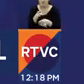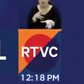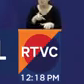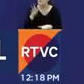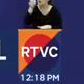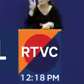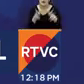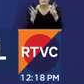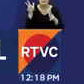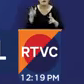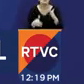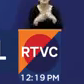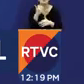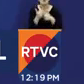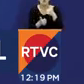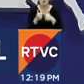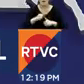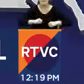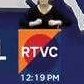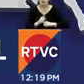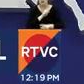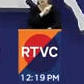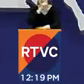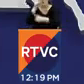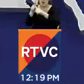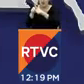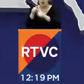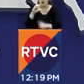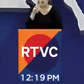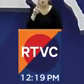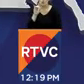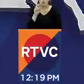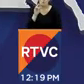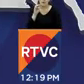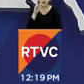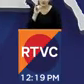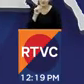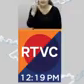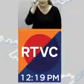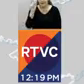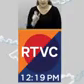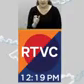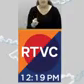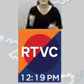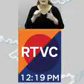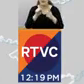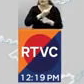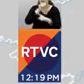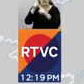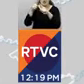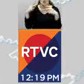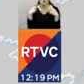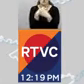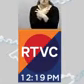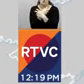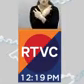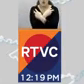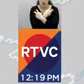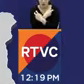de Transporte son Bogotá, Curumaní en Cesar, San José de Isnos en Huila hasta